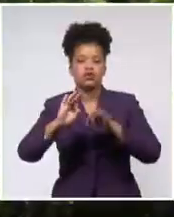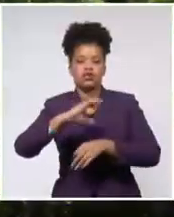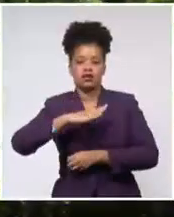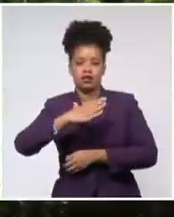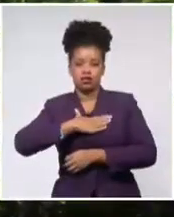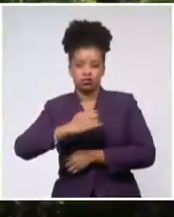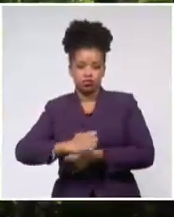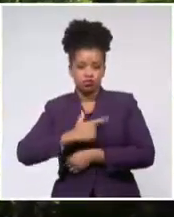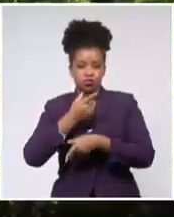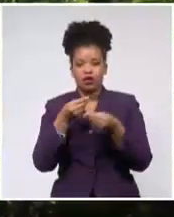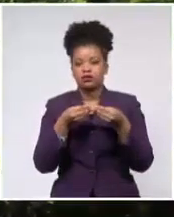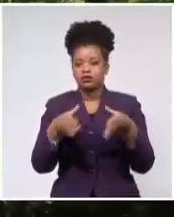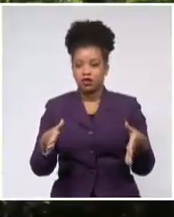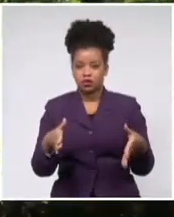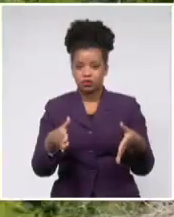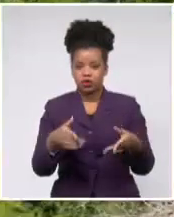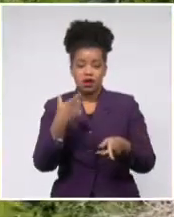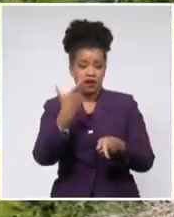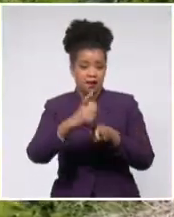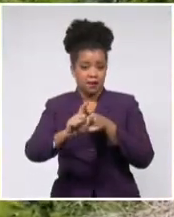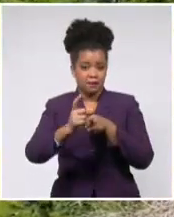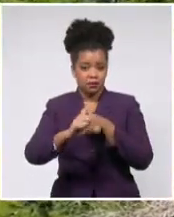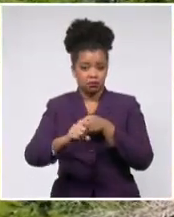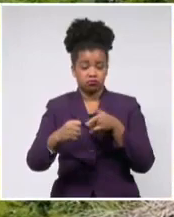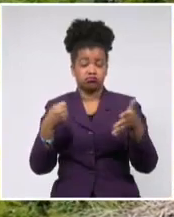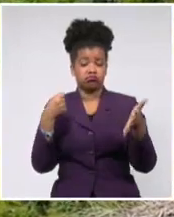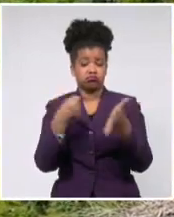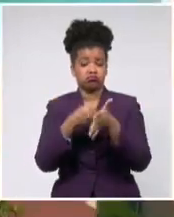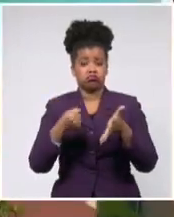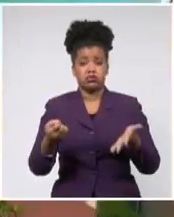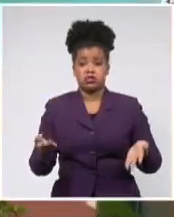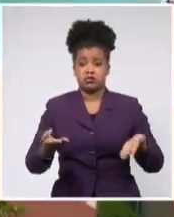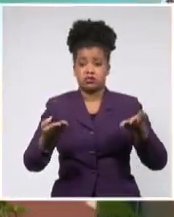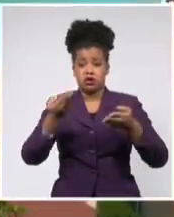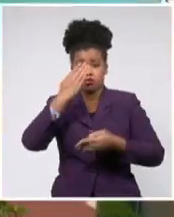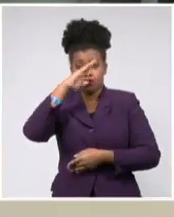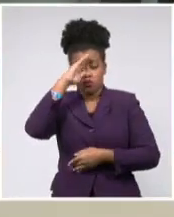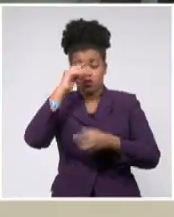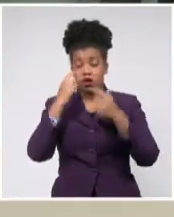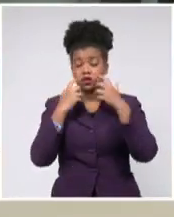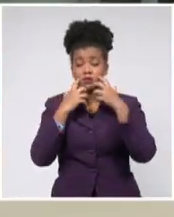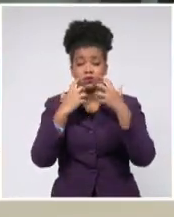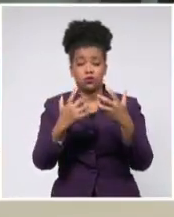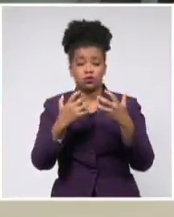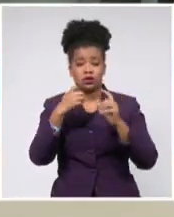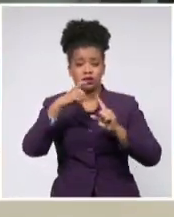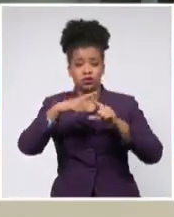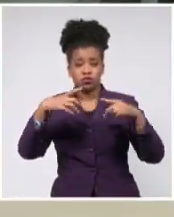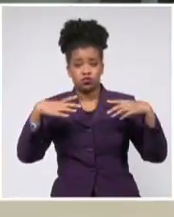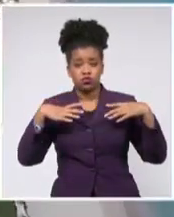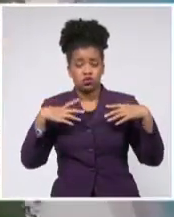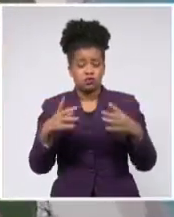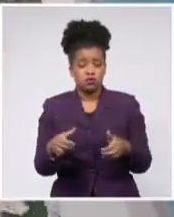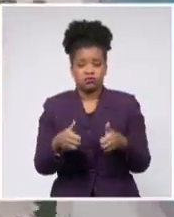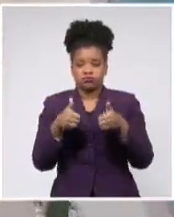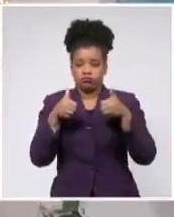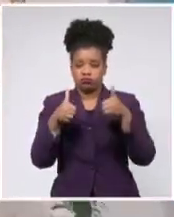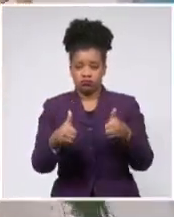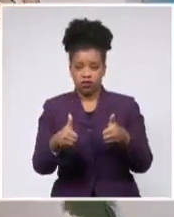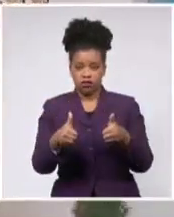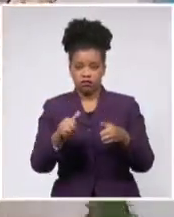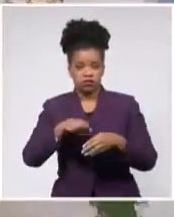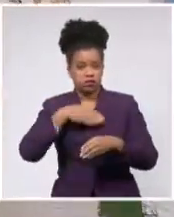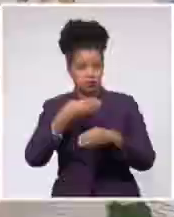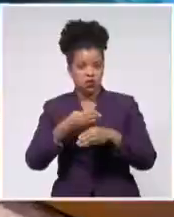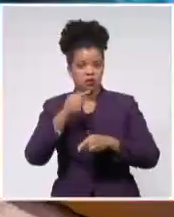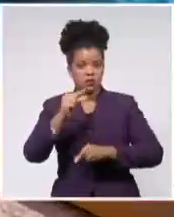y natural. Por su impacto en el desarrollo del país, es vital la recuperación del turismo, que en la reapertura gradual